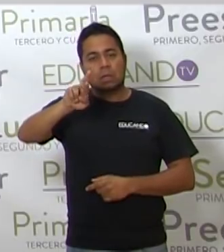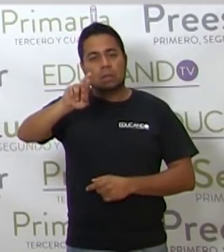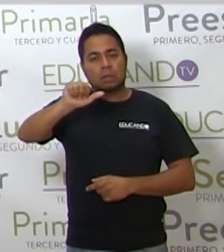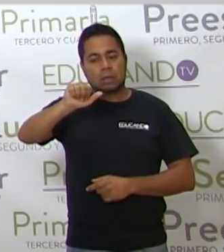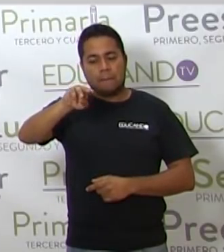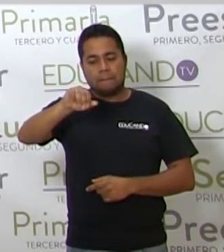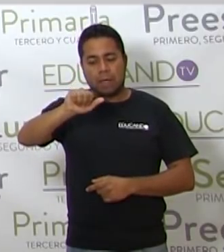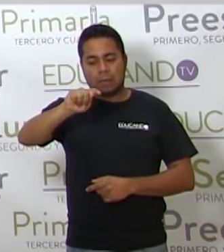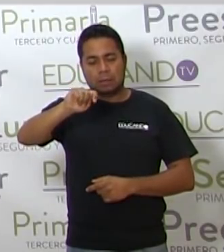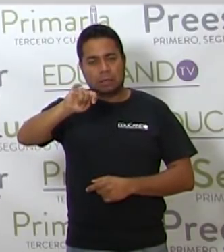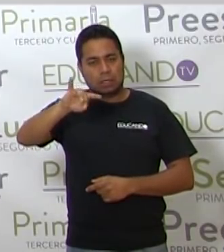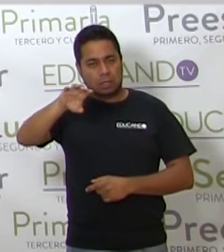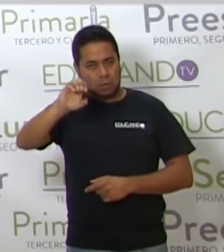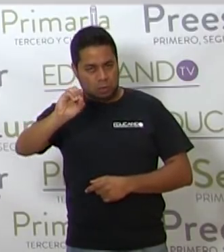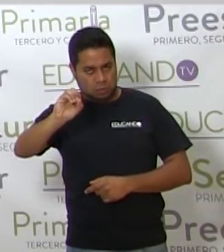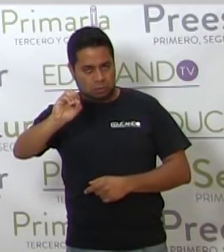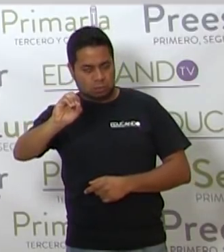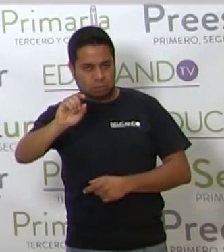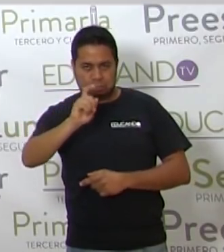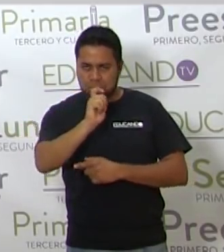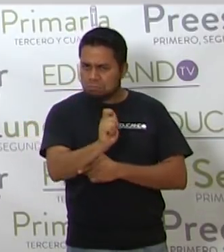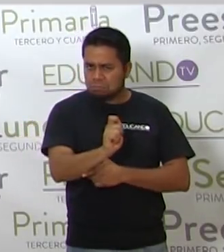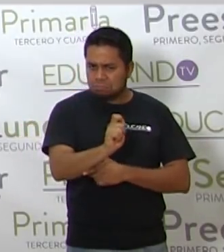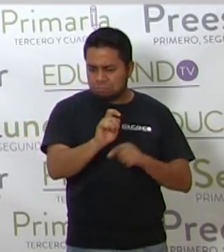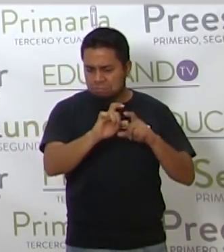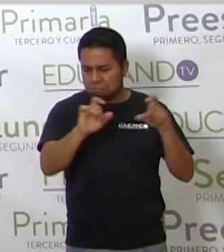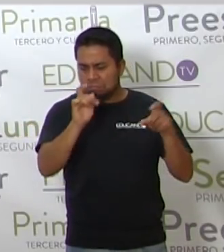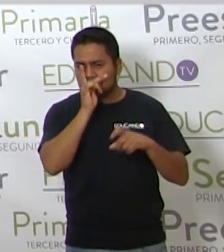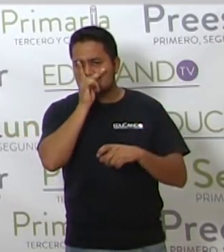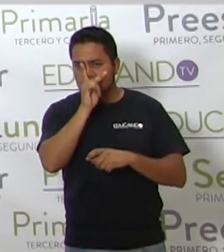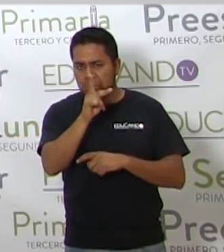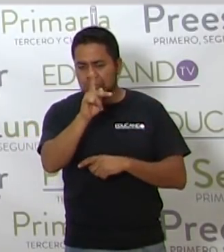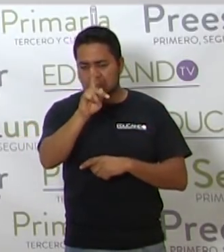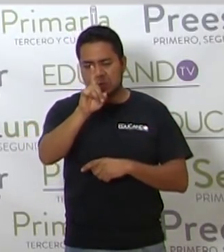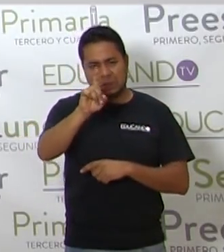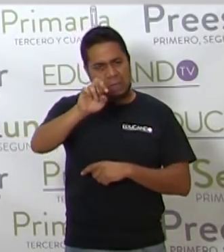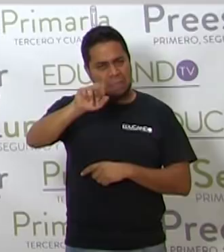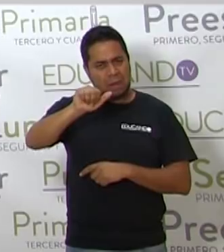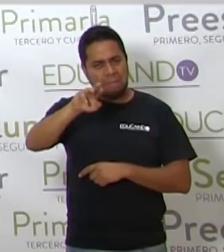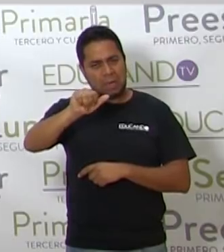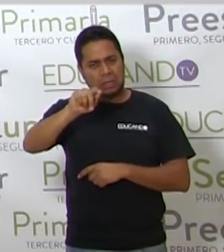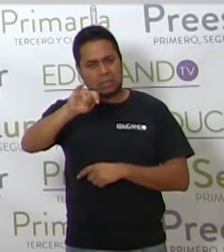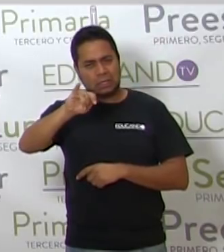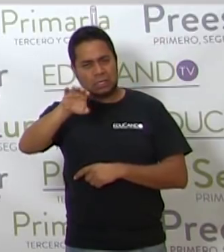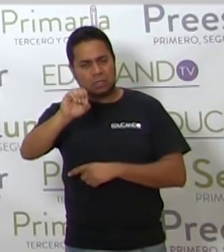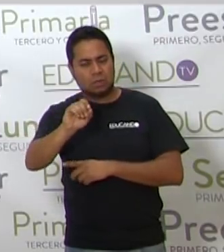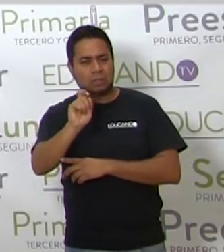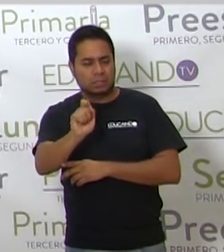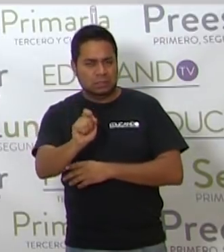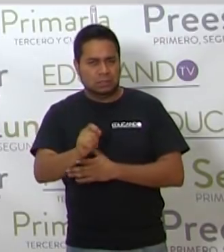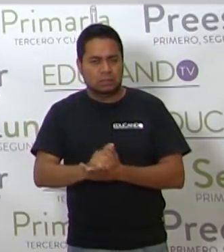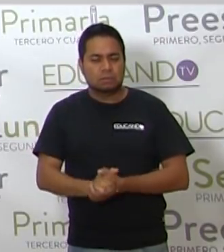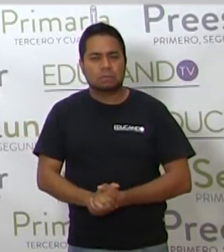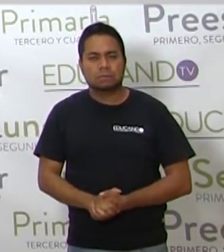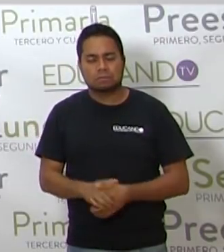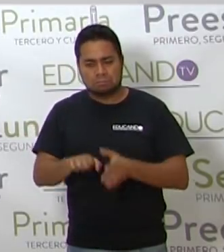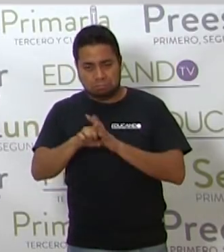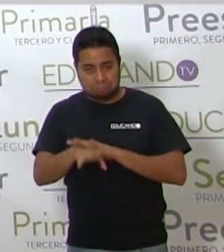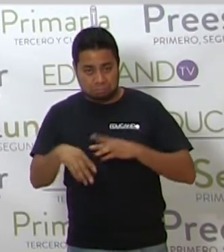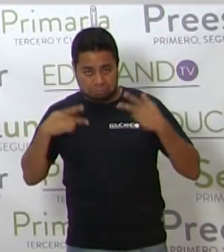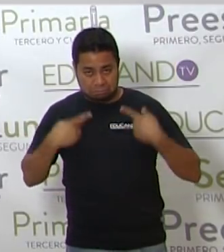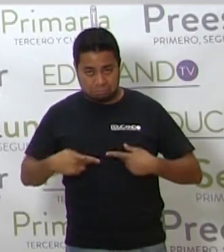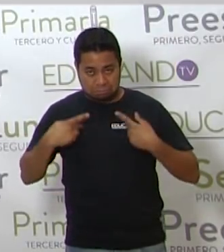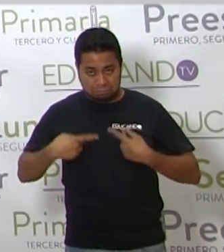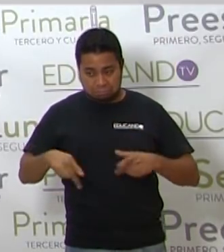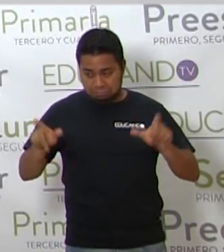Cuando nos referimos a lo que es el género dramático de las obras de teatro, es cuando los